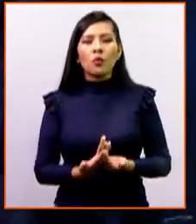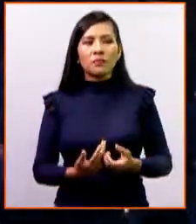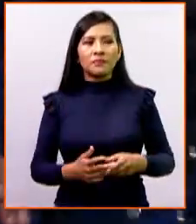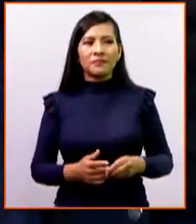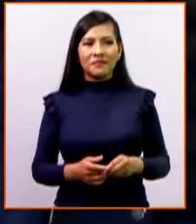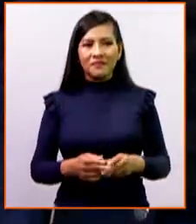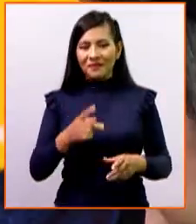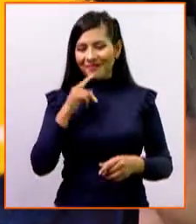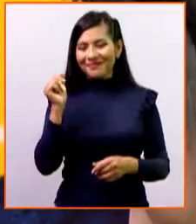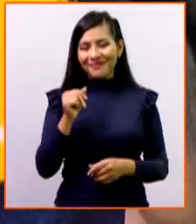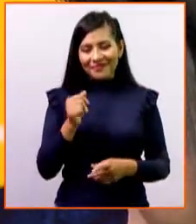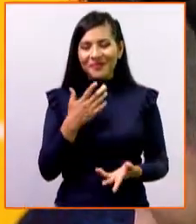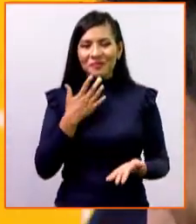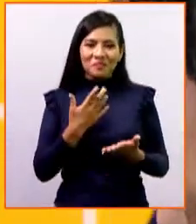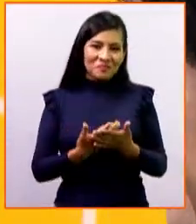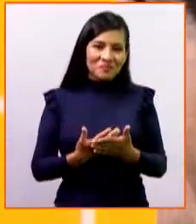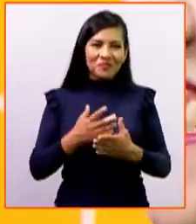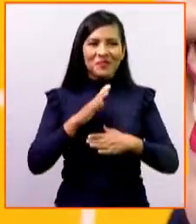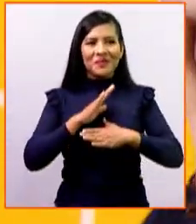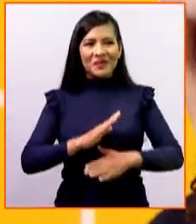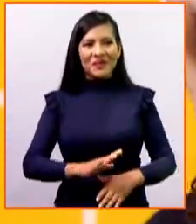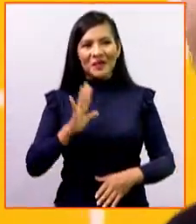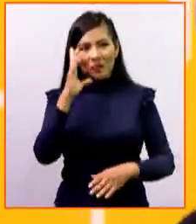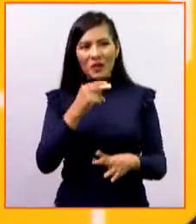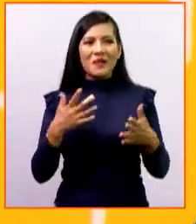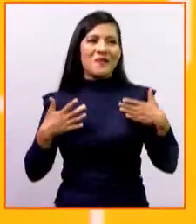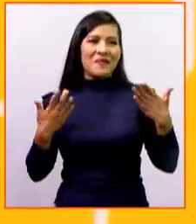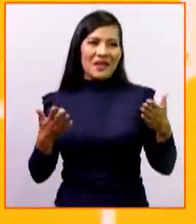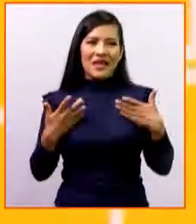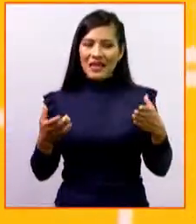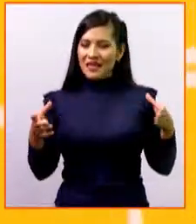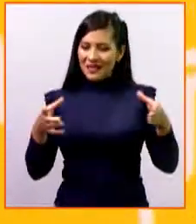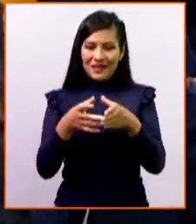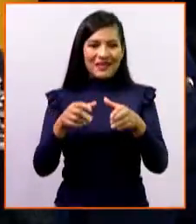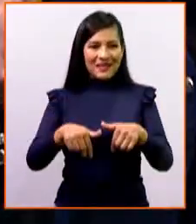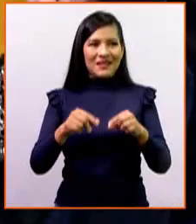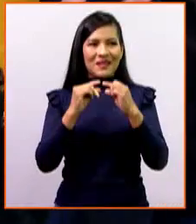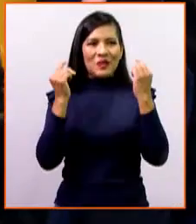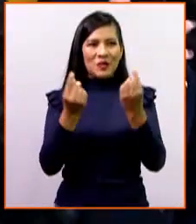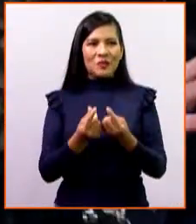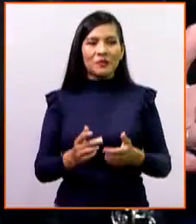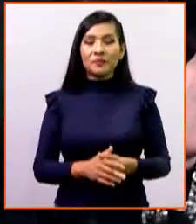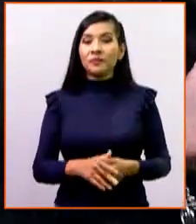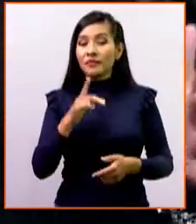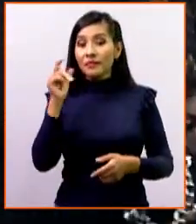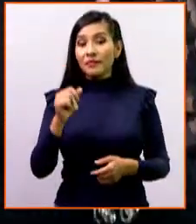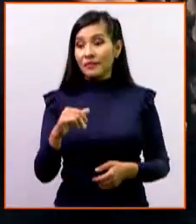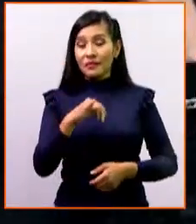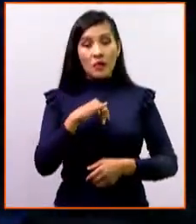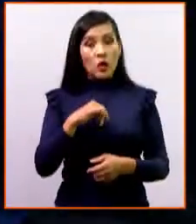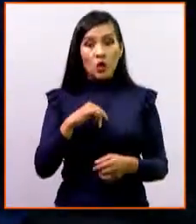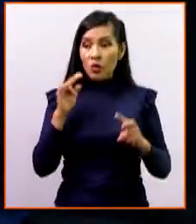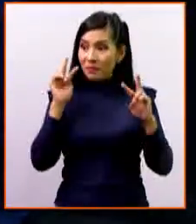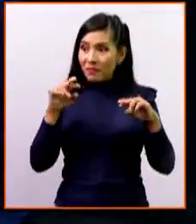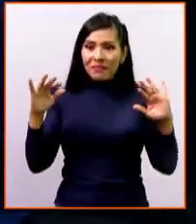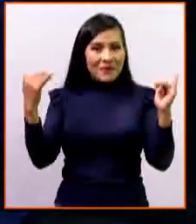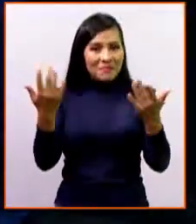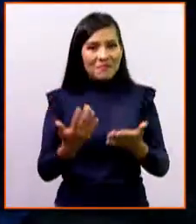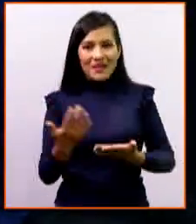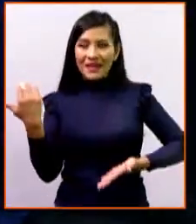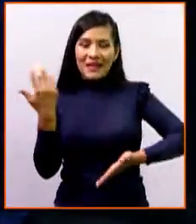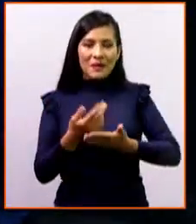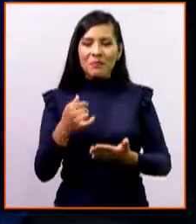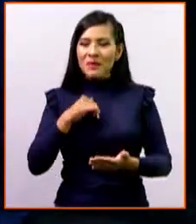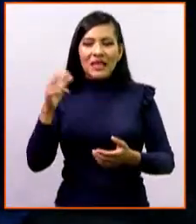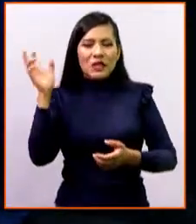bien, bien. Tranquilo, todo bien, feliz, contento de estar aquí en el grupo. Sí. Y para mí, la verdad es que es delicioso, delicioso